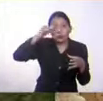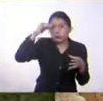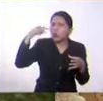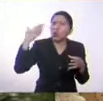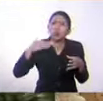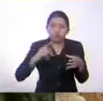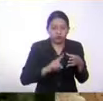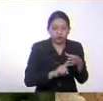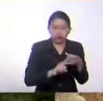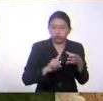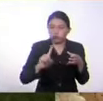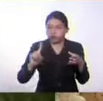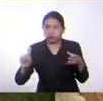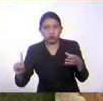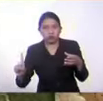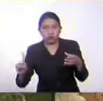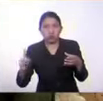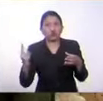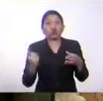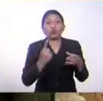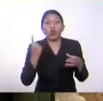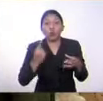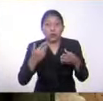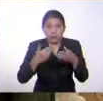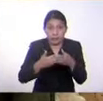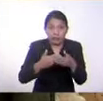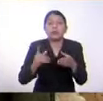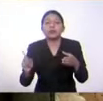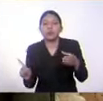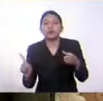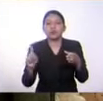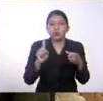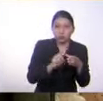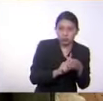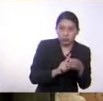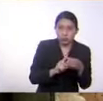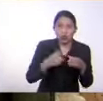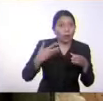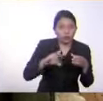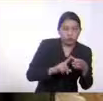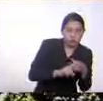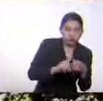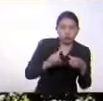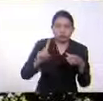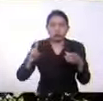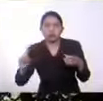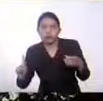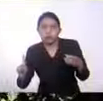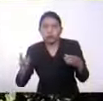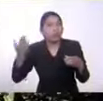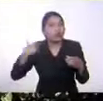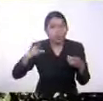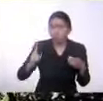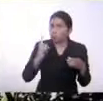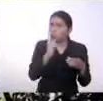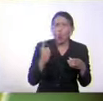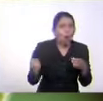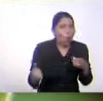se juntan con las hembras cuando quieren tener crías. ¡Ay, mira! ¡Ya tiene compañía!